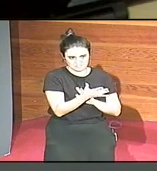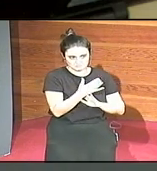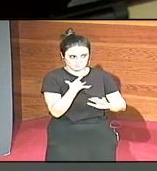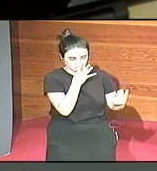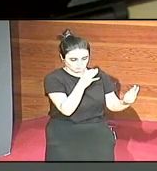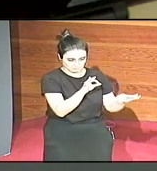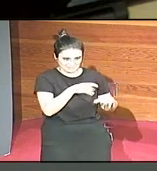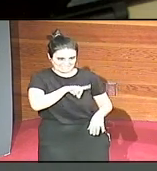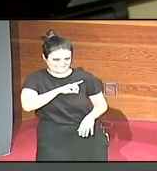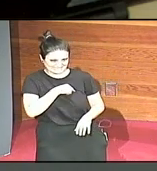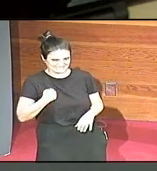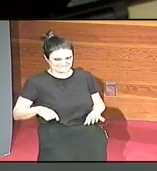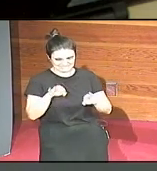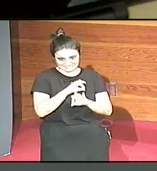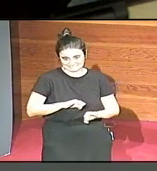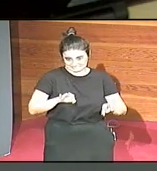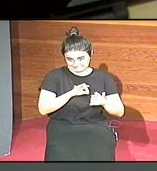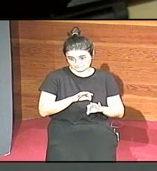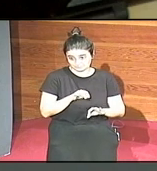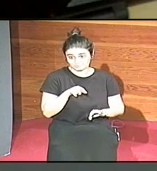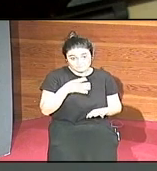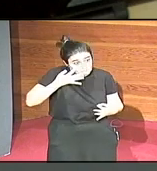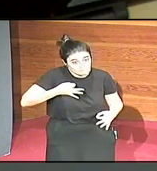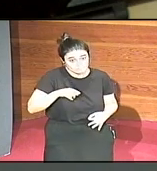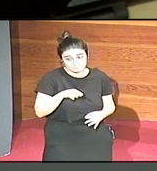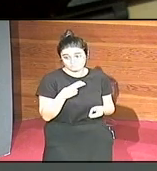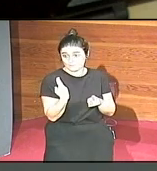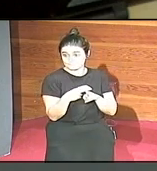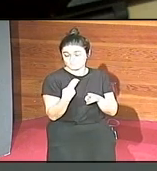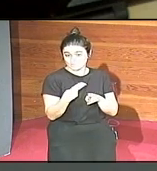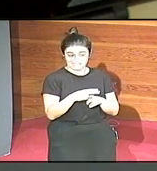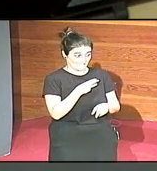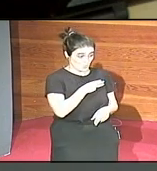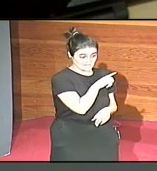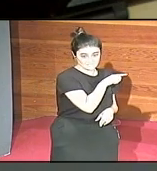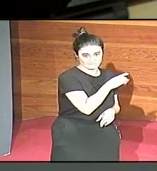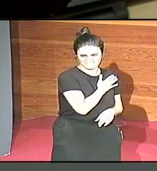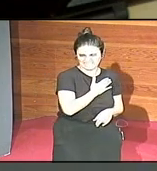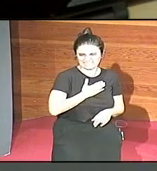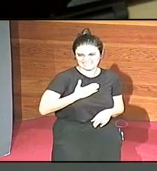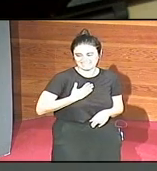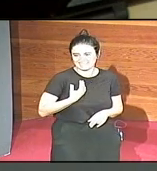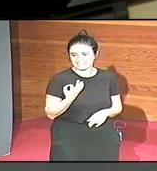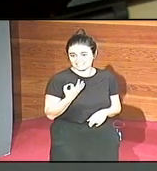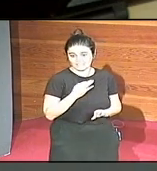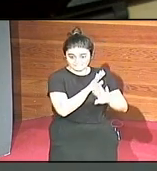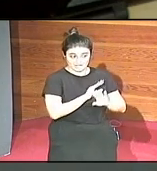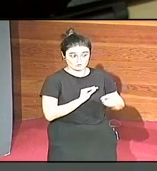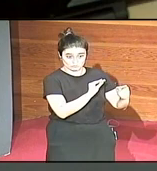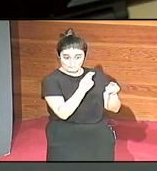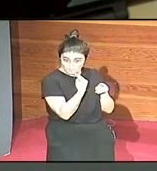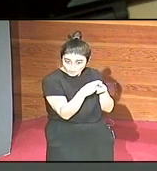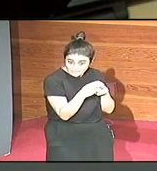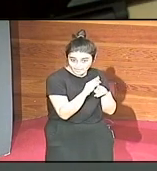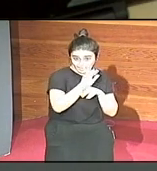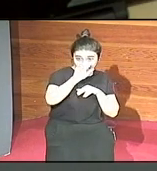atención, cosa que es lo que quería la política en Washington, que es lo que querían hacer, que toda su política